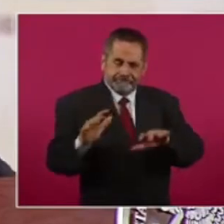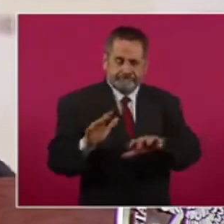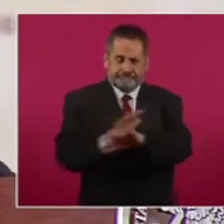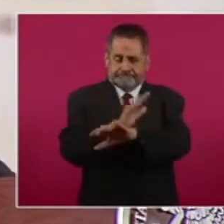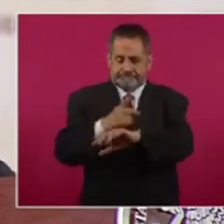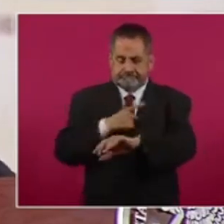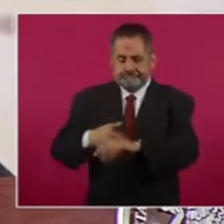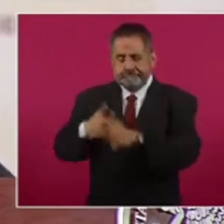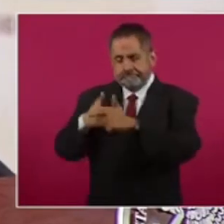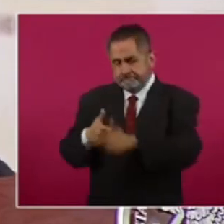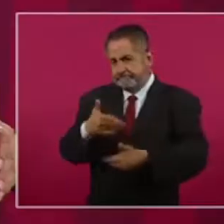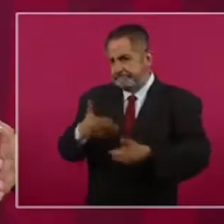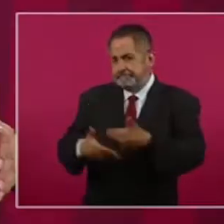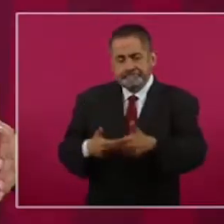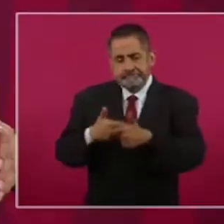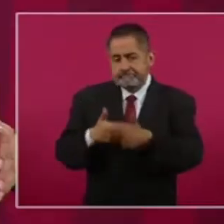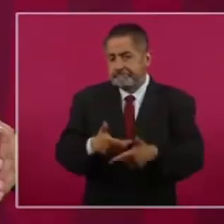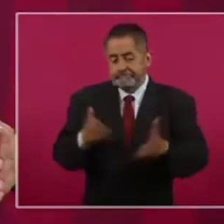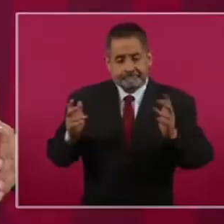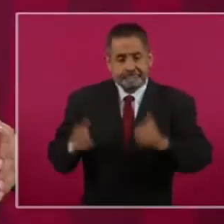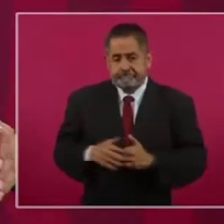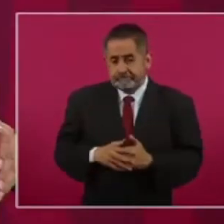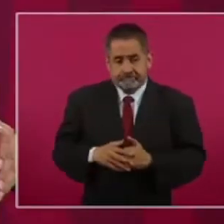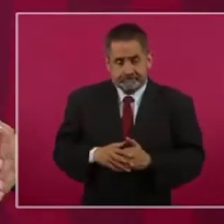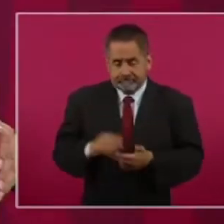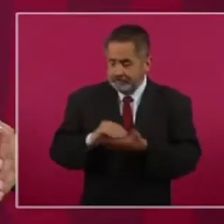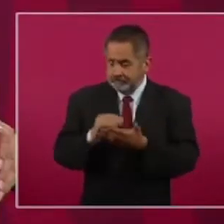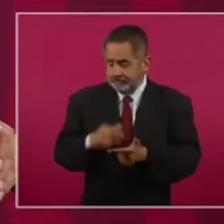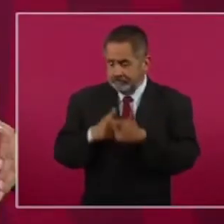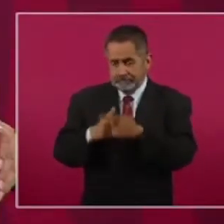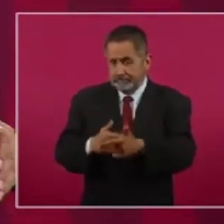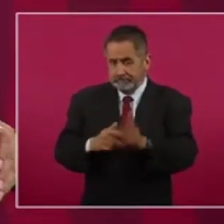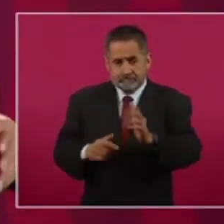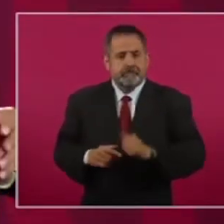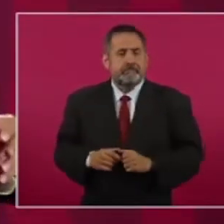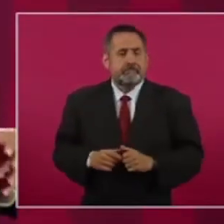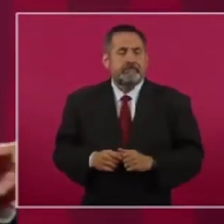que continuar con eso.